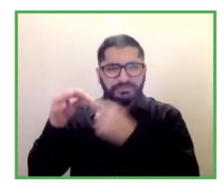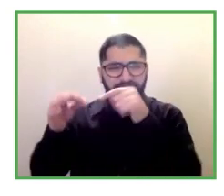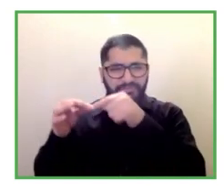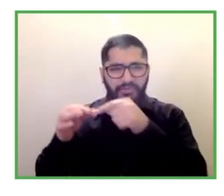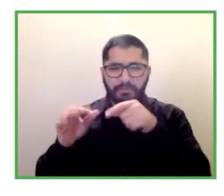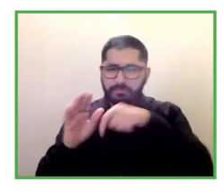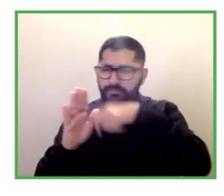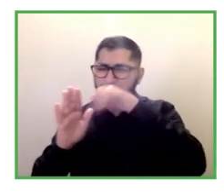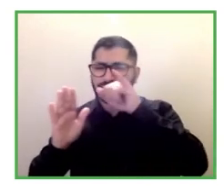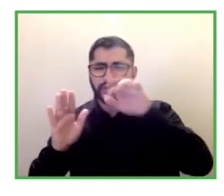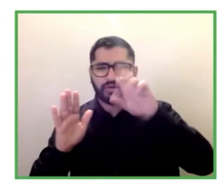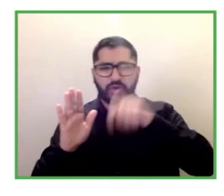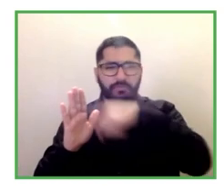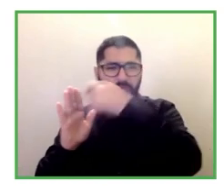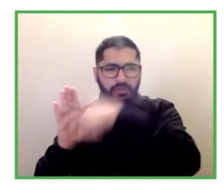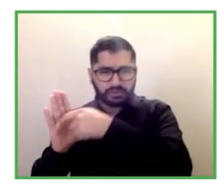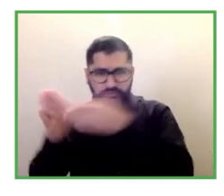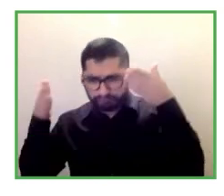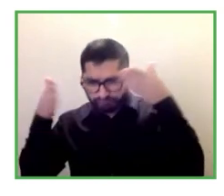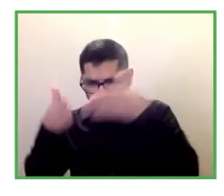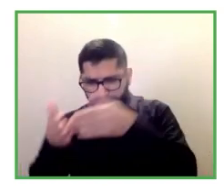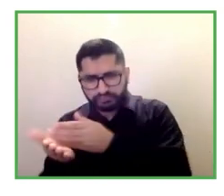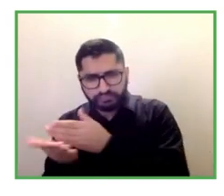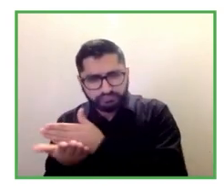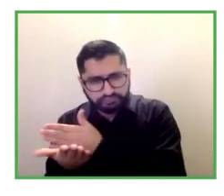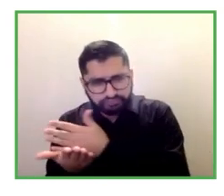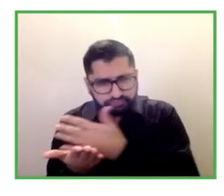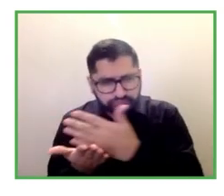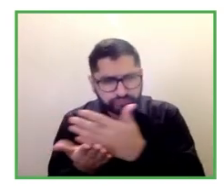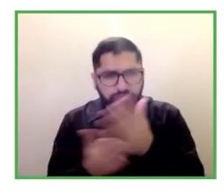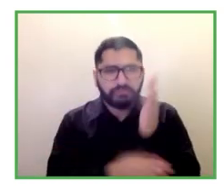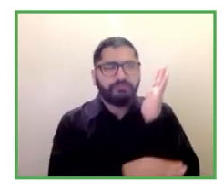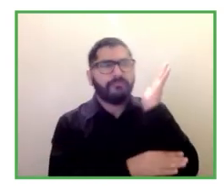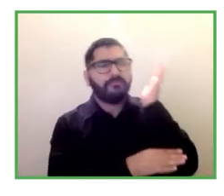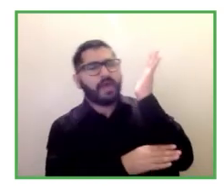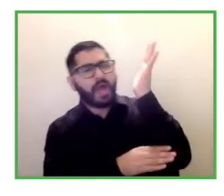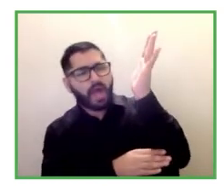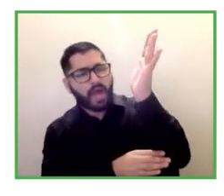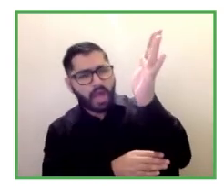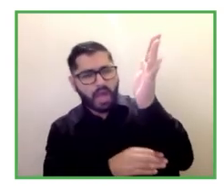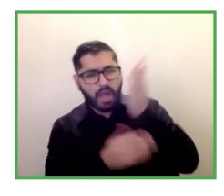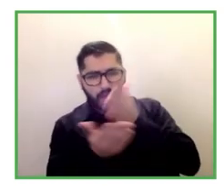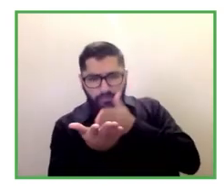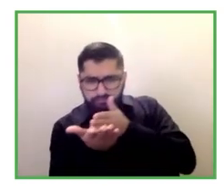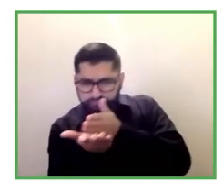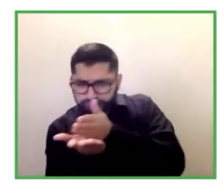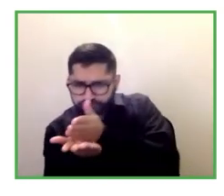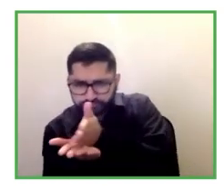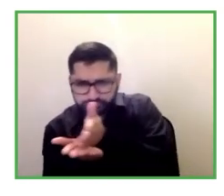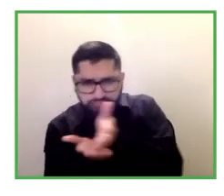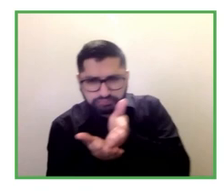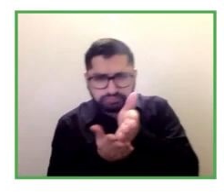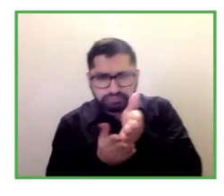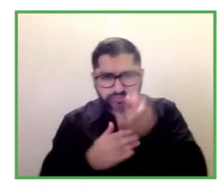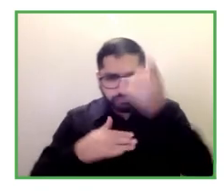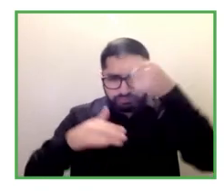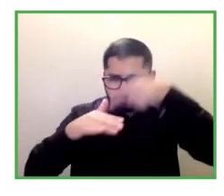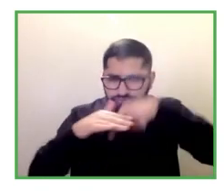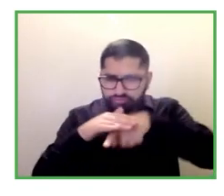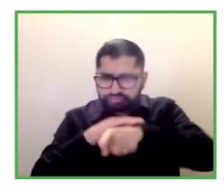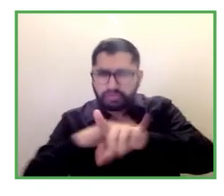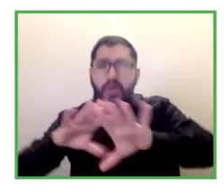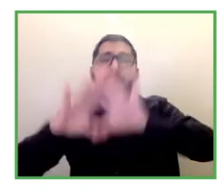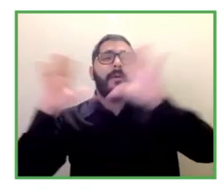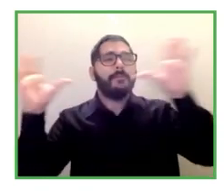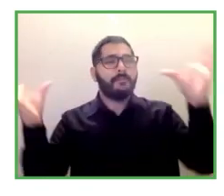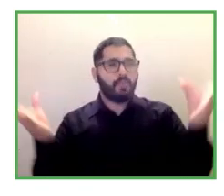viaje, empezando a involucrarme en el mundo de las personas con discapacidades y el empleo inclusivo. Todas